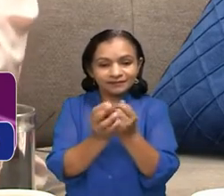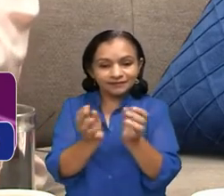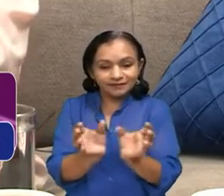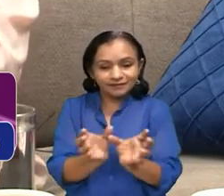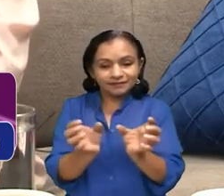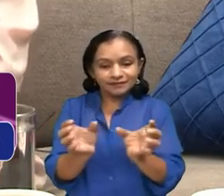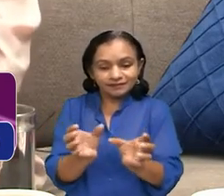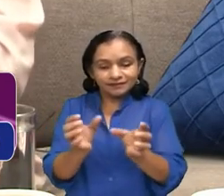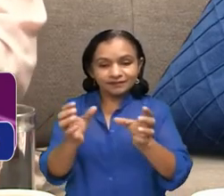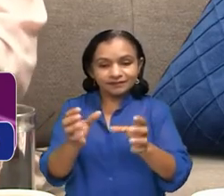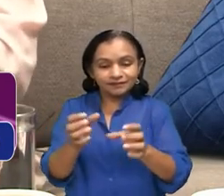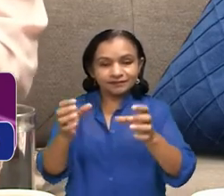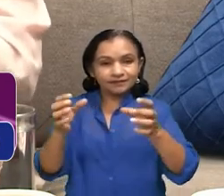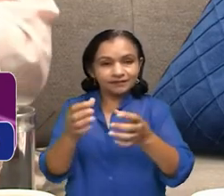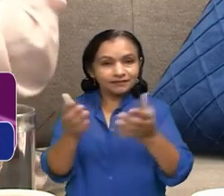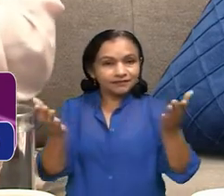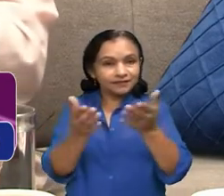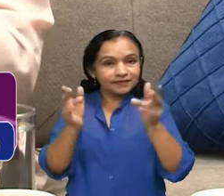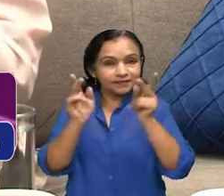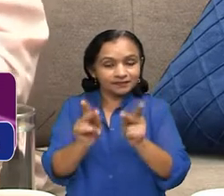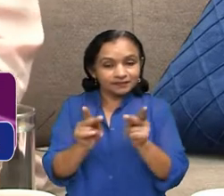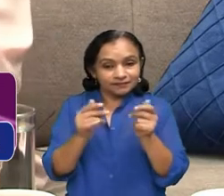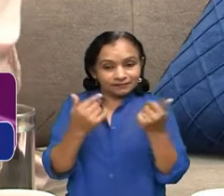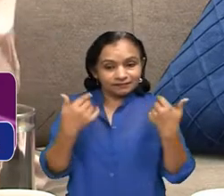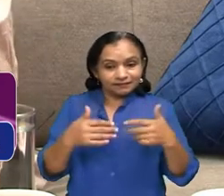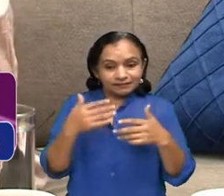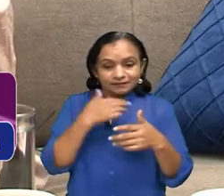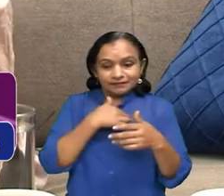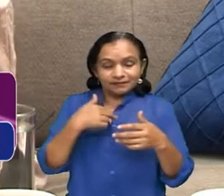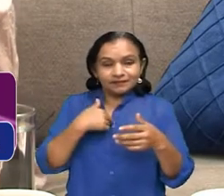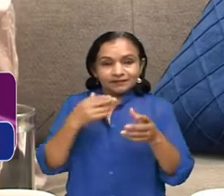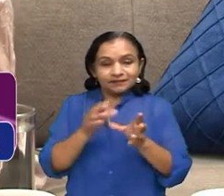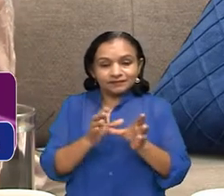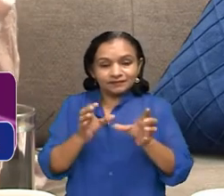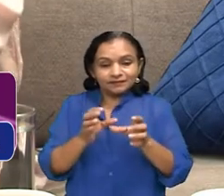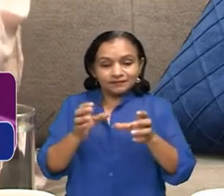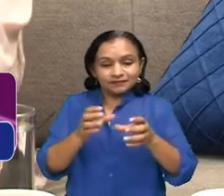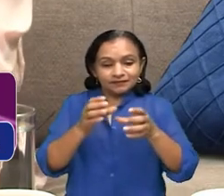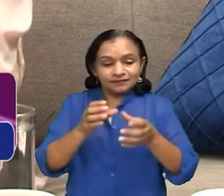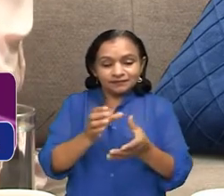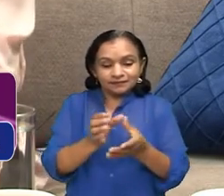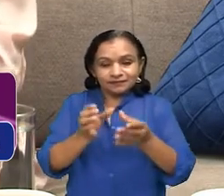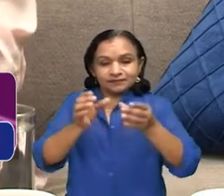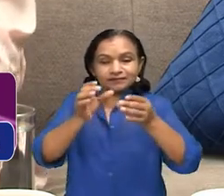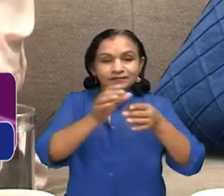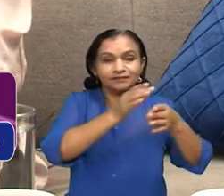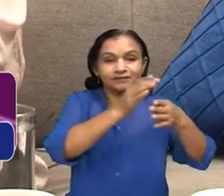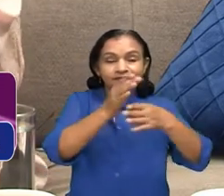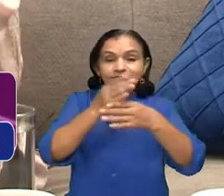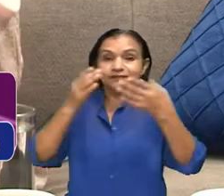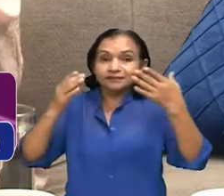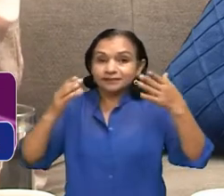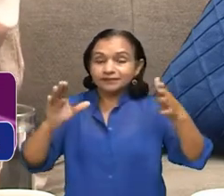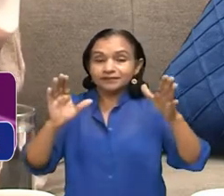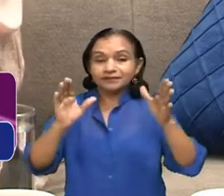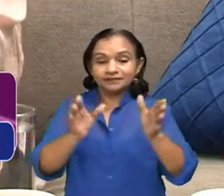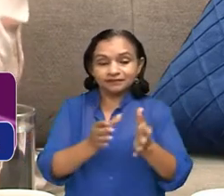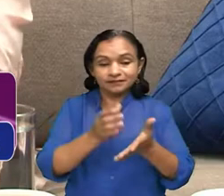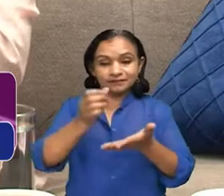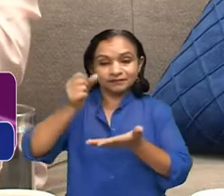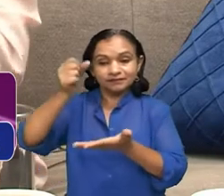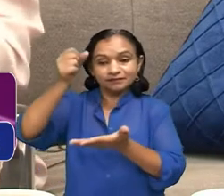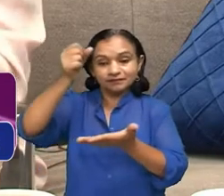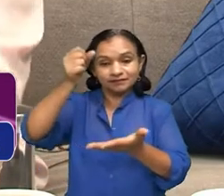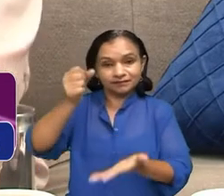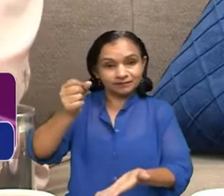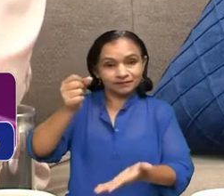es que el artesano, ¿verdad?, tiene fabrica que hacer, exacto, para fabricar esa pieza, ese jarrón,